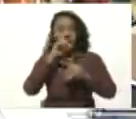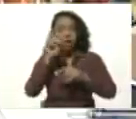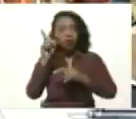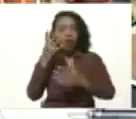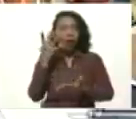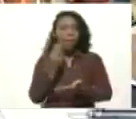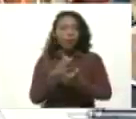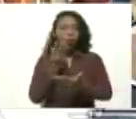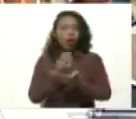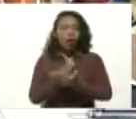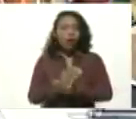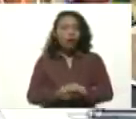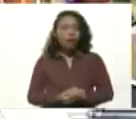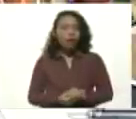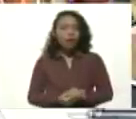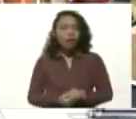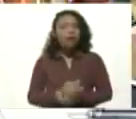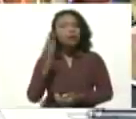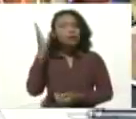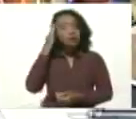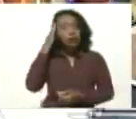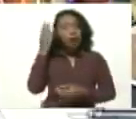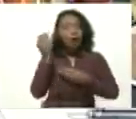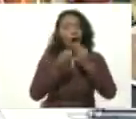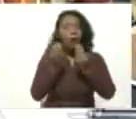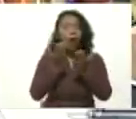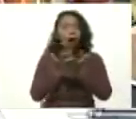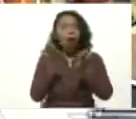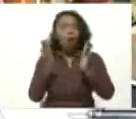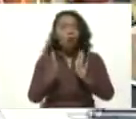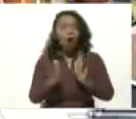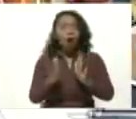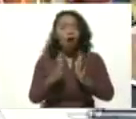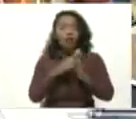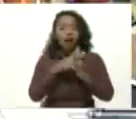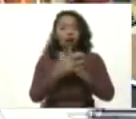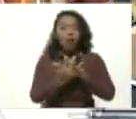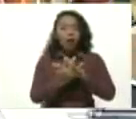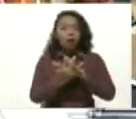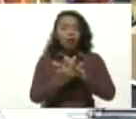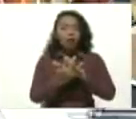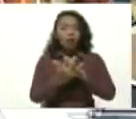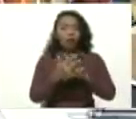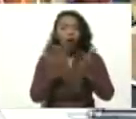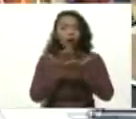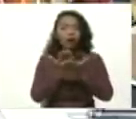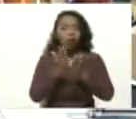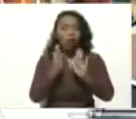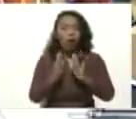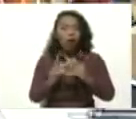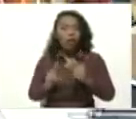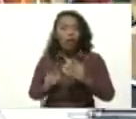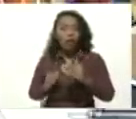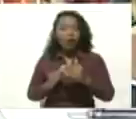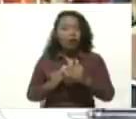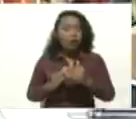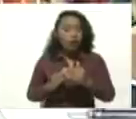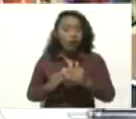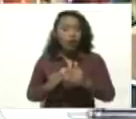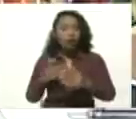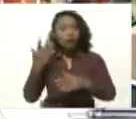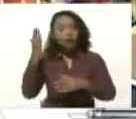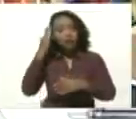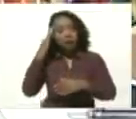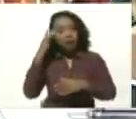Monagas, sabe lo que es la escuela del barrio, la escuela de la esquina, sabe lo que es un